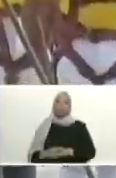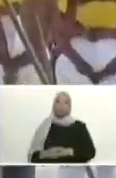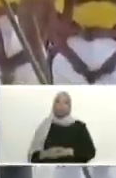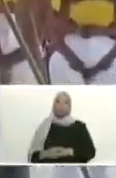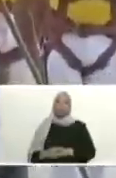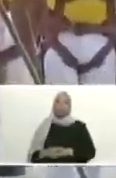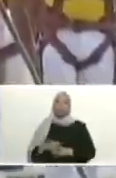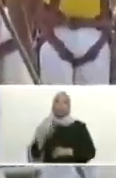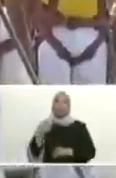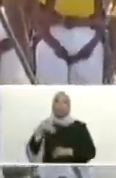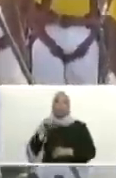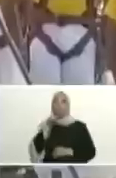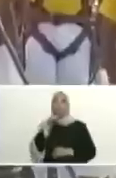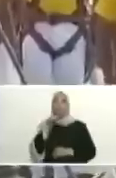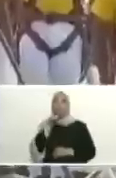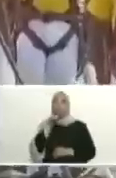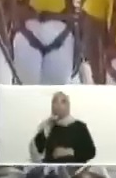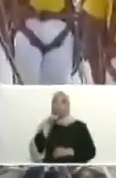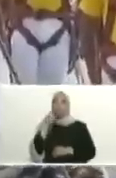país